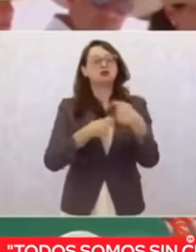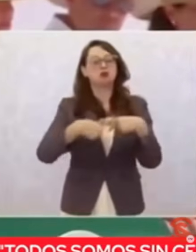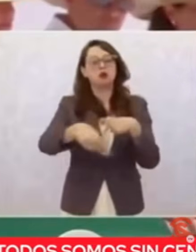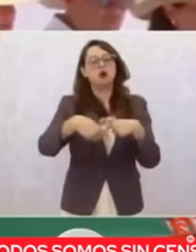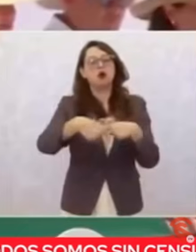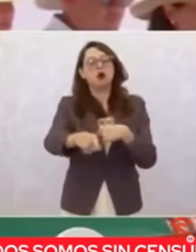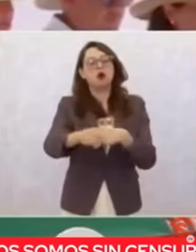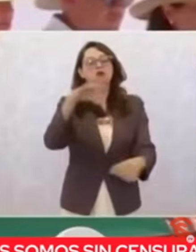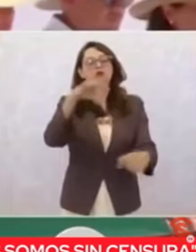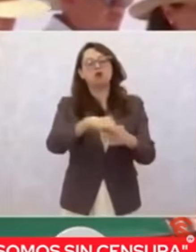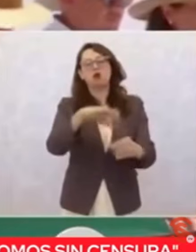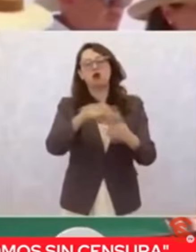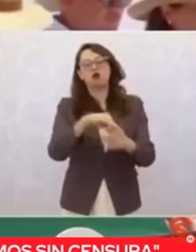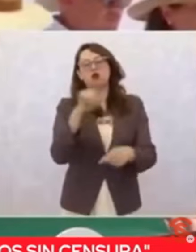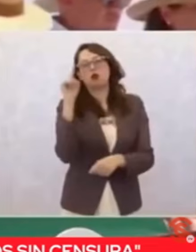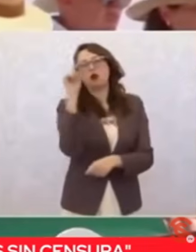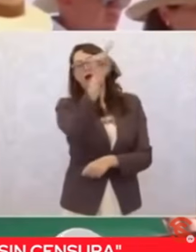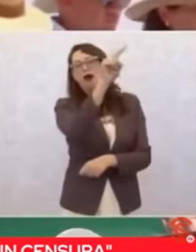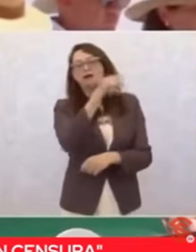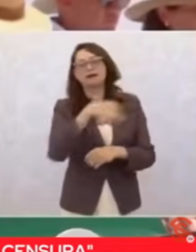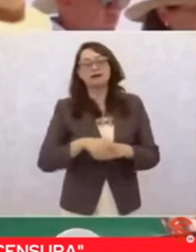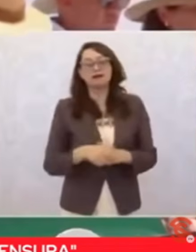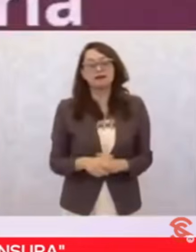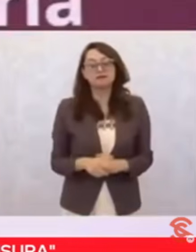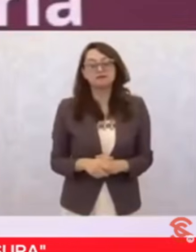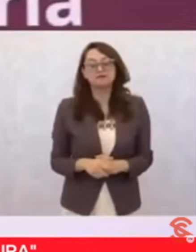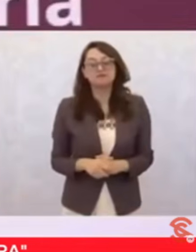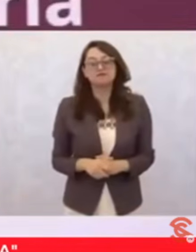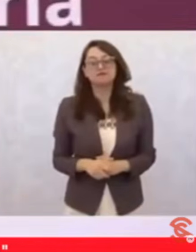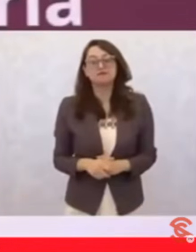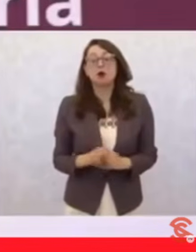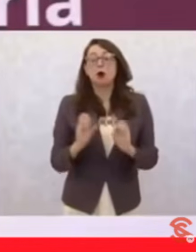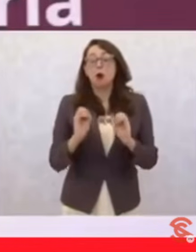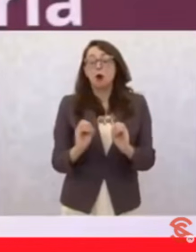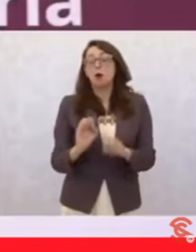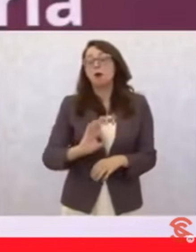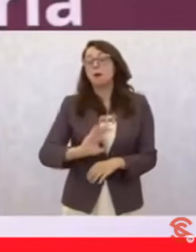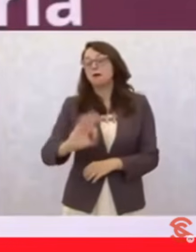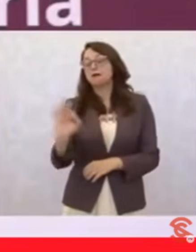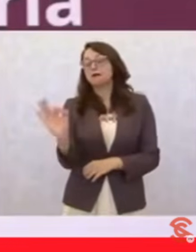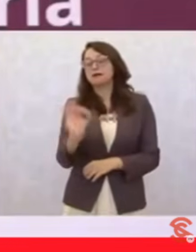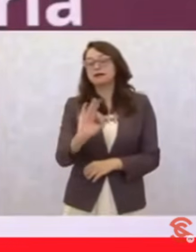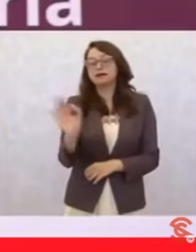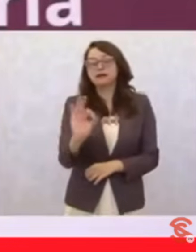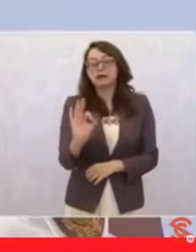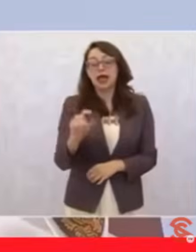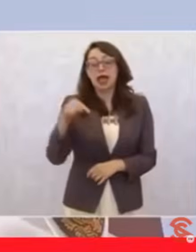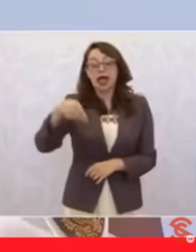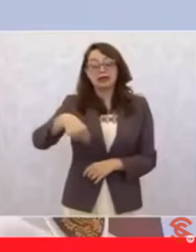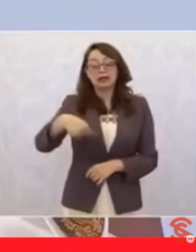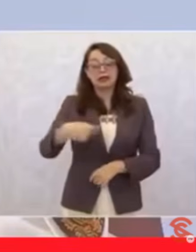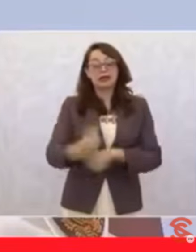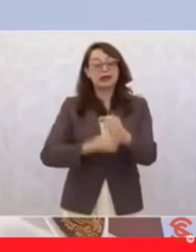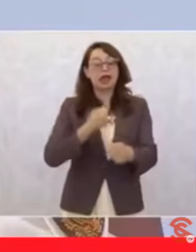2026? ¿O acaso pretenden influir en la elección